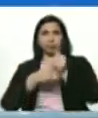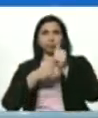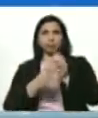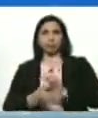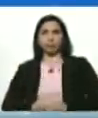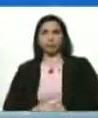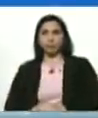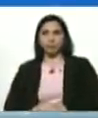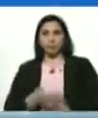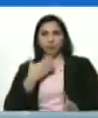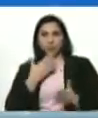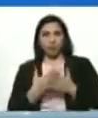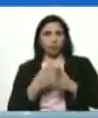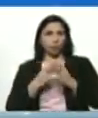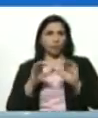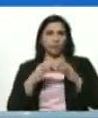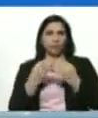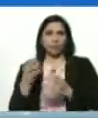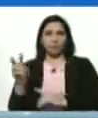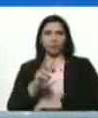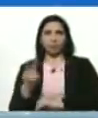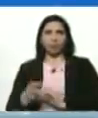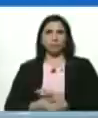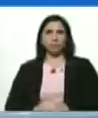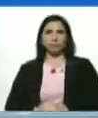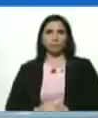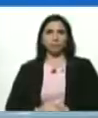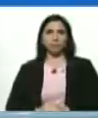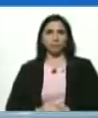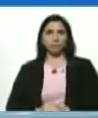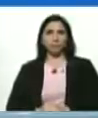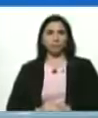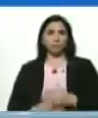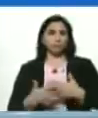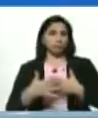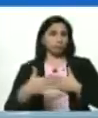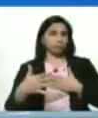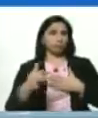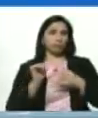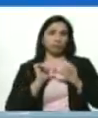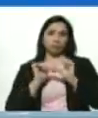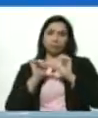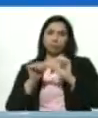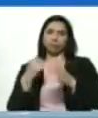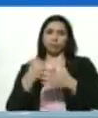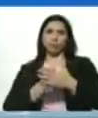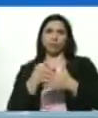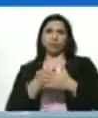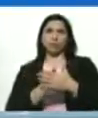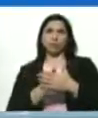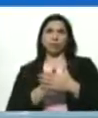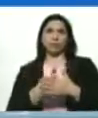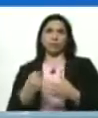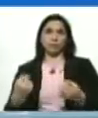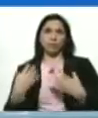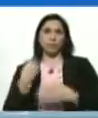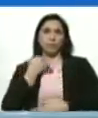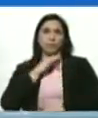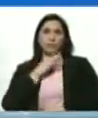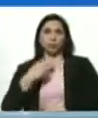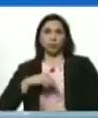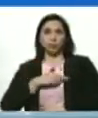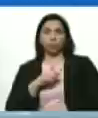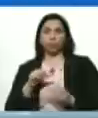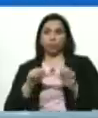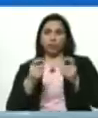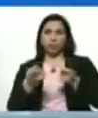le doy las gracias a toda la familia venezolana y a continuar a continuar la batalla de la pandemia nosotros a